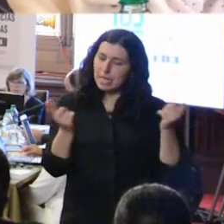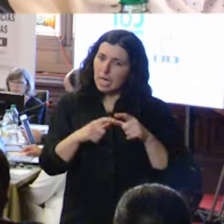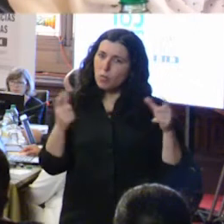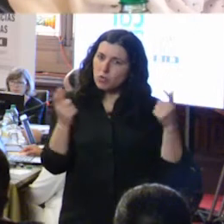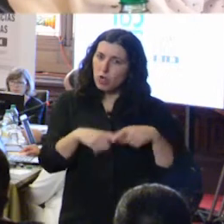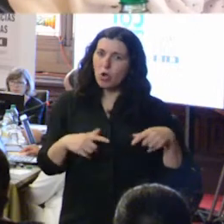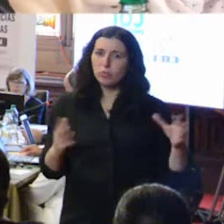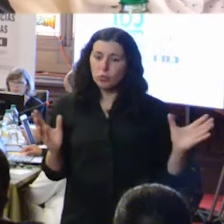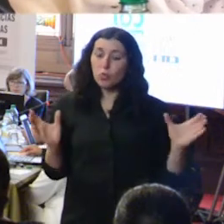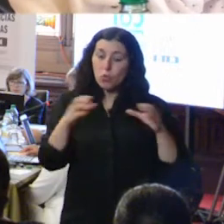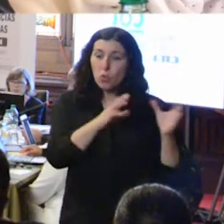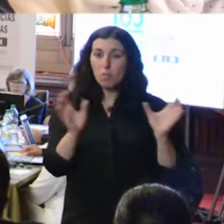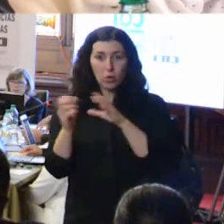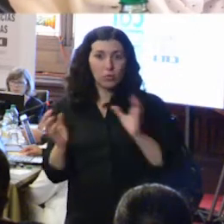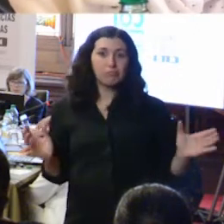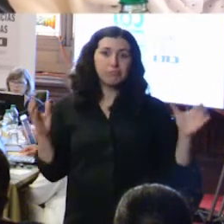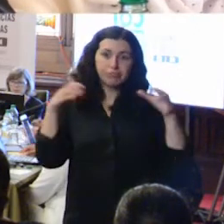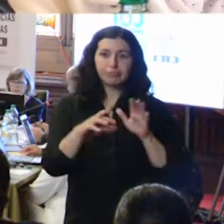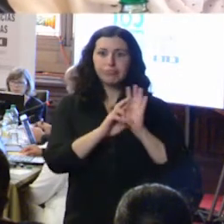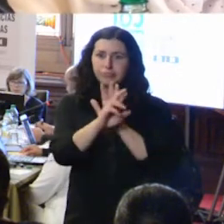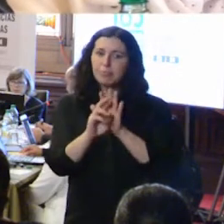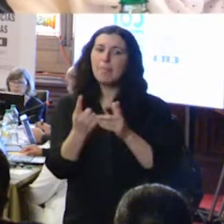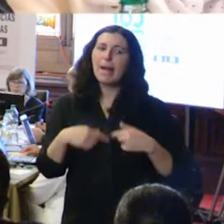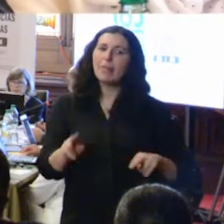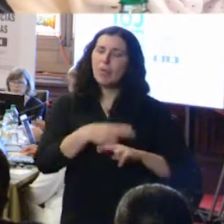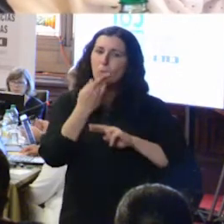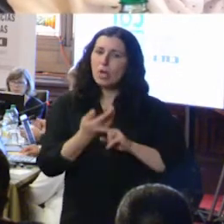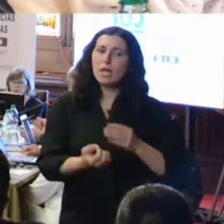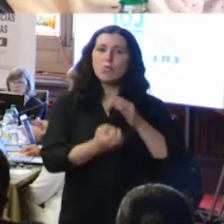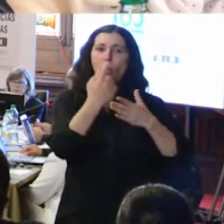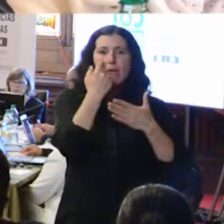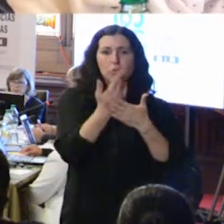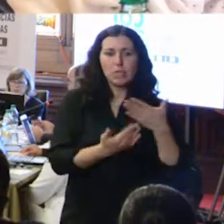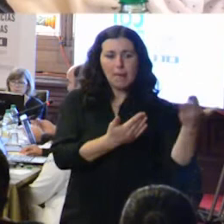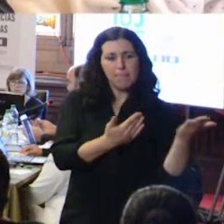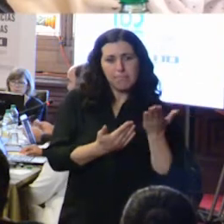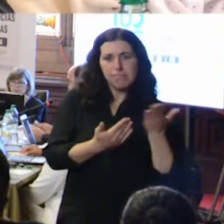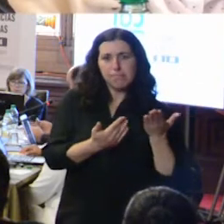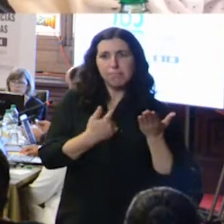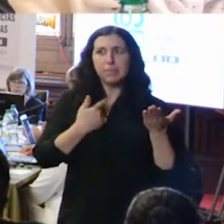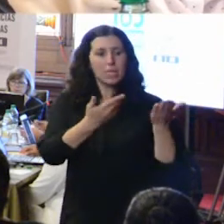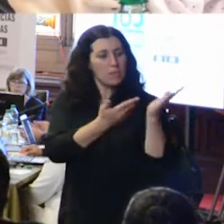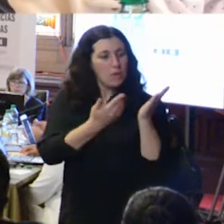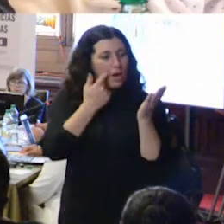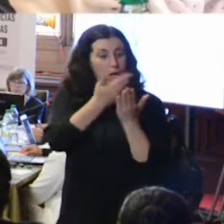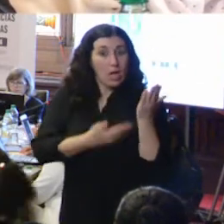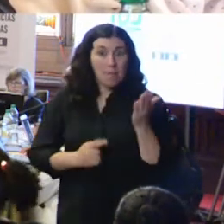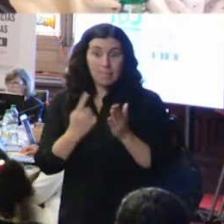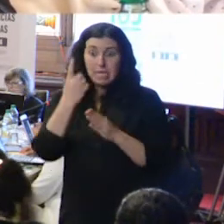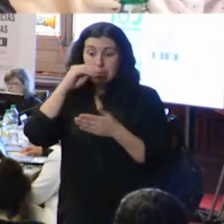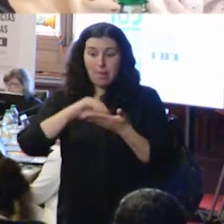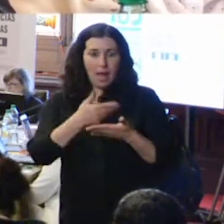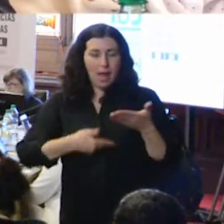abordar puntualmente los temas nuevos que se han traído a la mesa y sobre los cuales es imposible responder con propiedad, toda vez que es la primera vez que